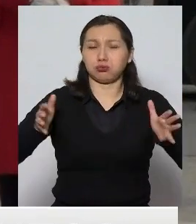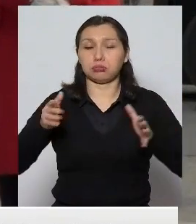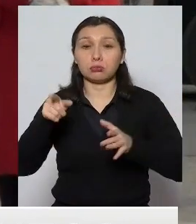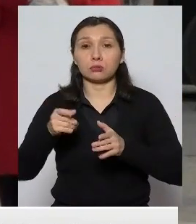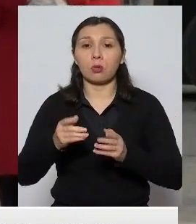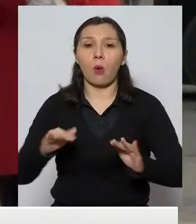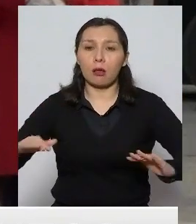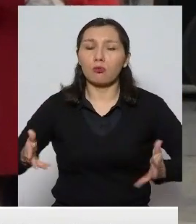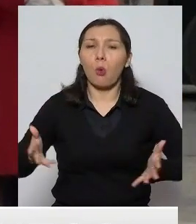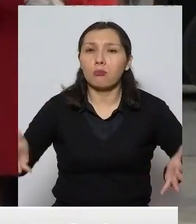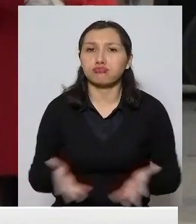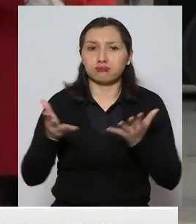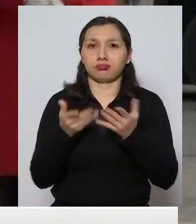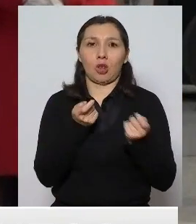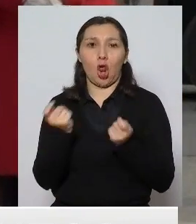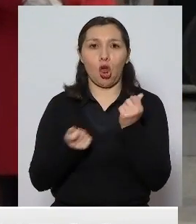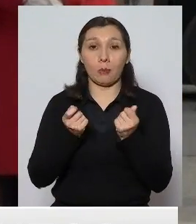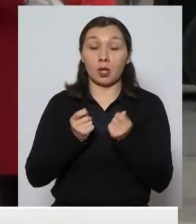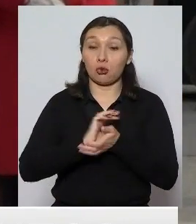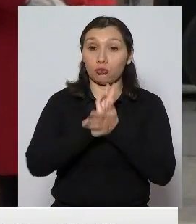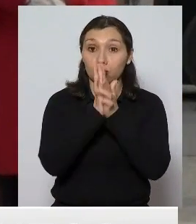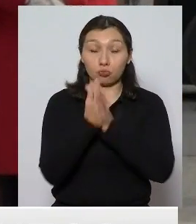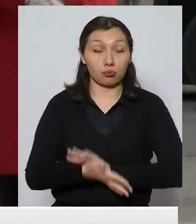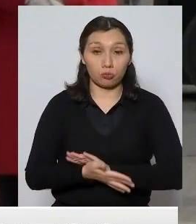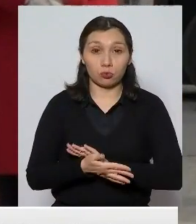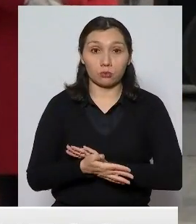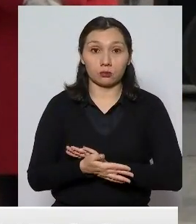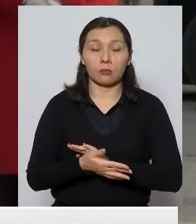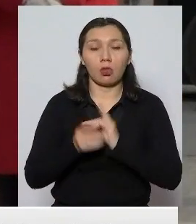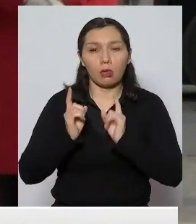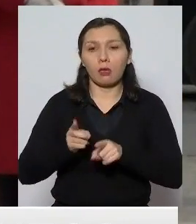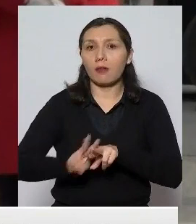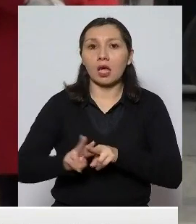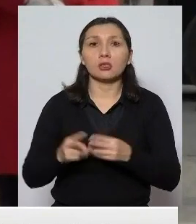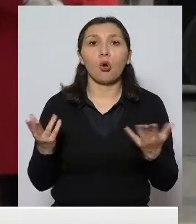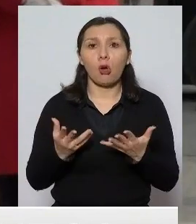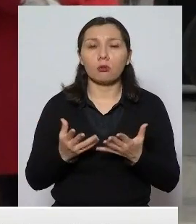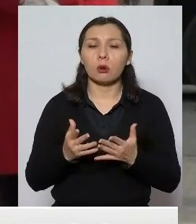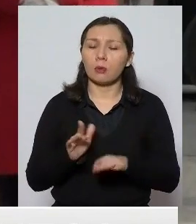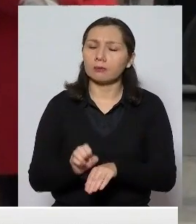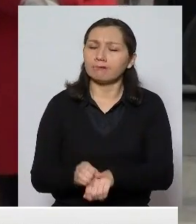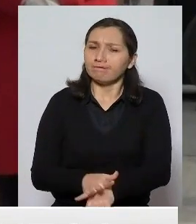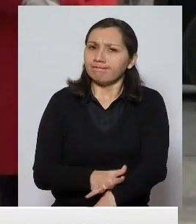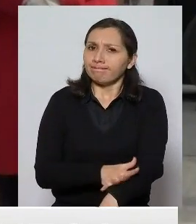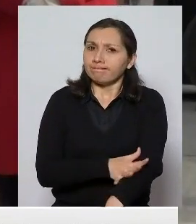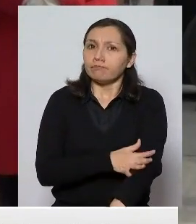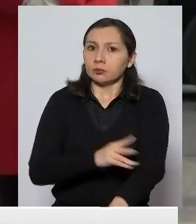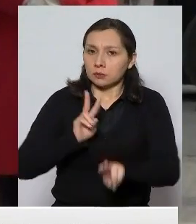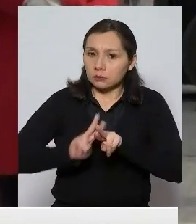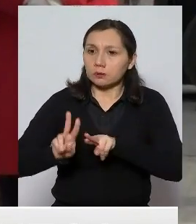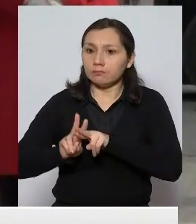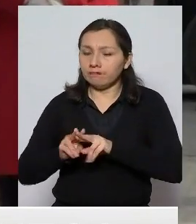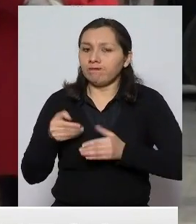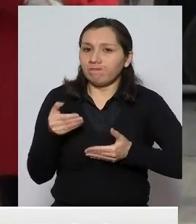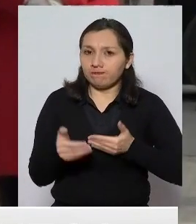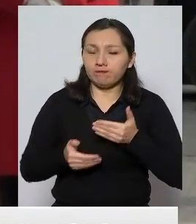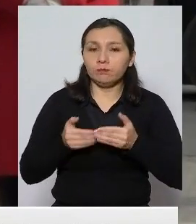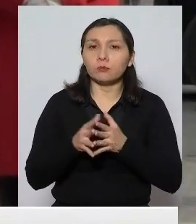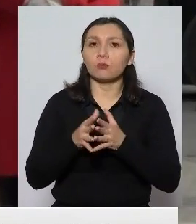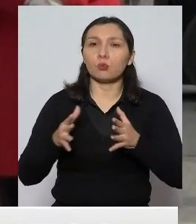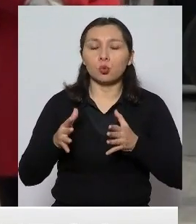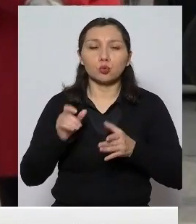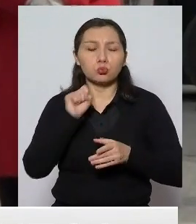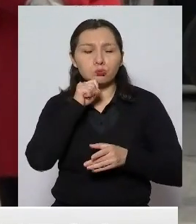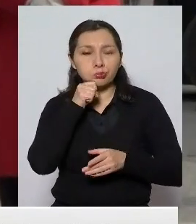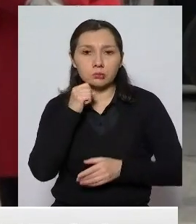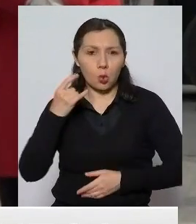nuestra economía. Y todo esto tenemos que hacerlo con mucha sensibilidad, con mucho sentido